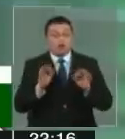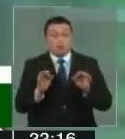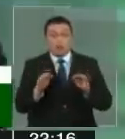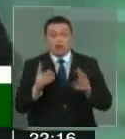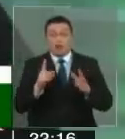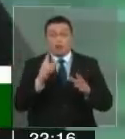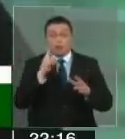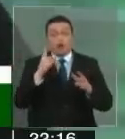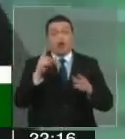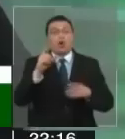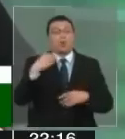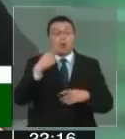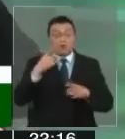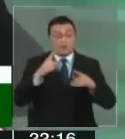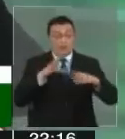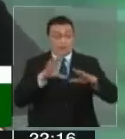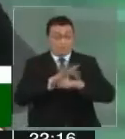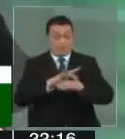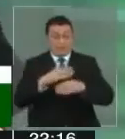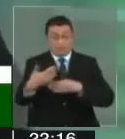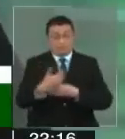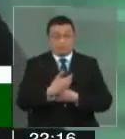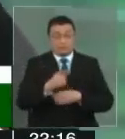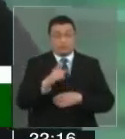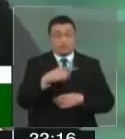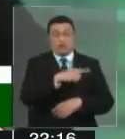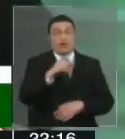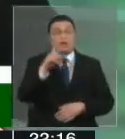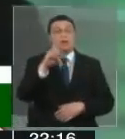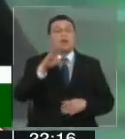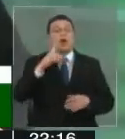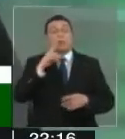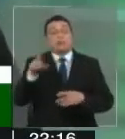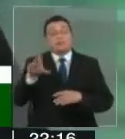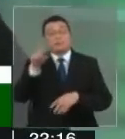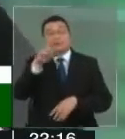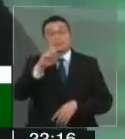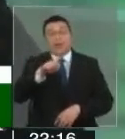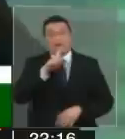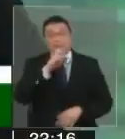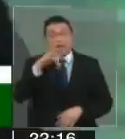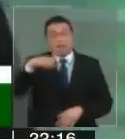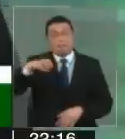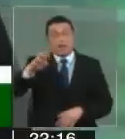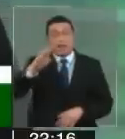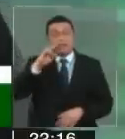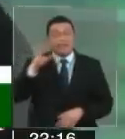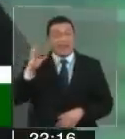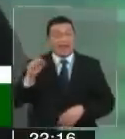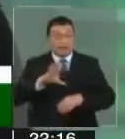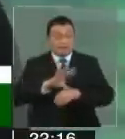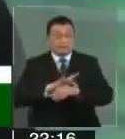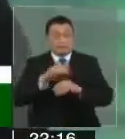no nos recibieron una consulta, sino que él estaba de turno en la clínica Santa María, nos recibió en su pieza,